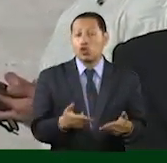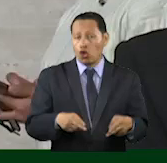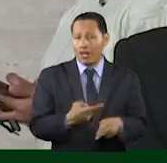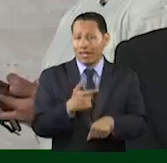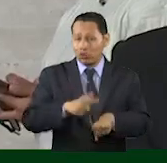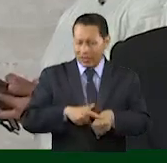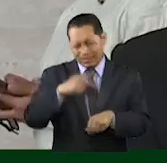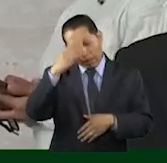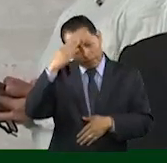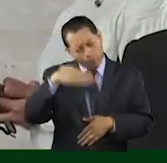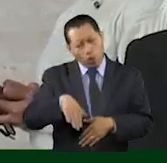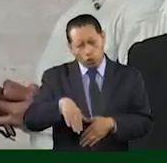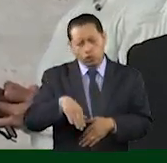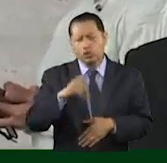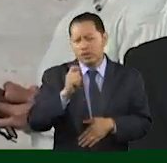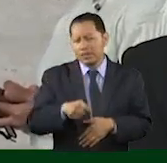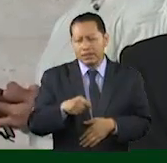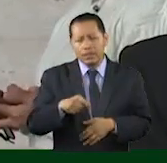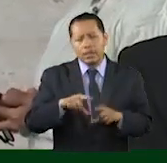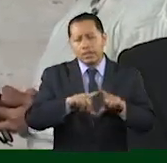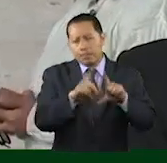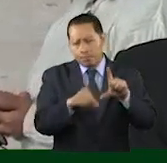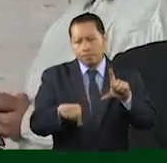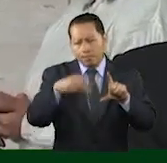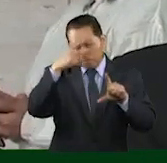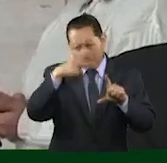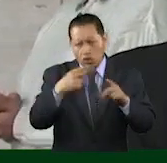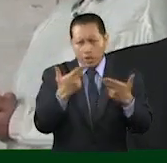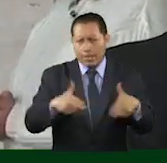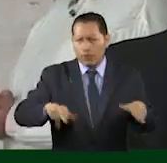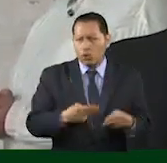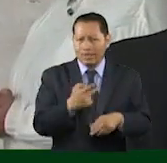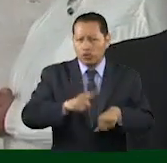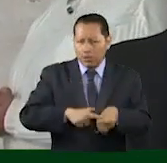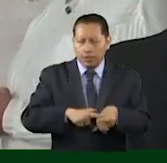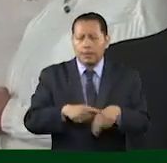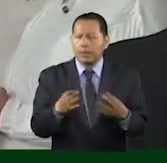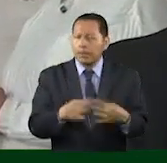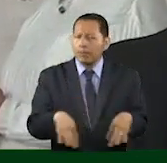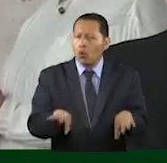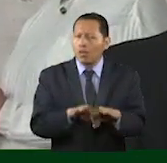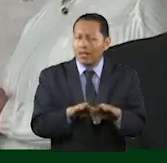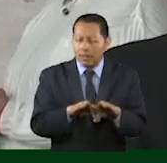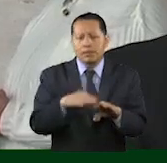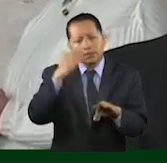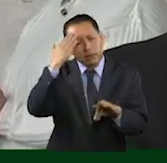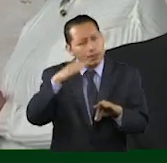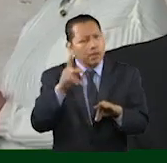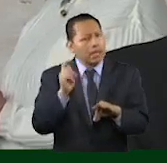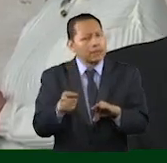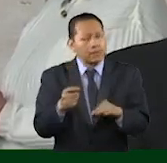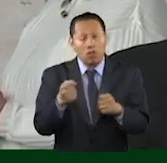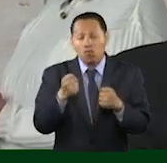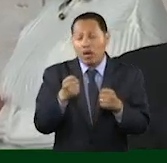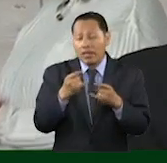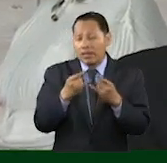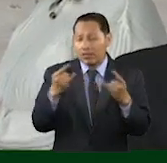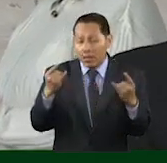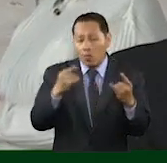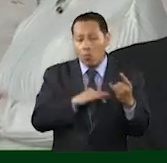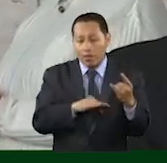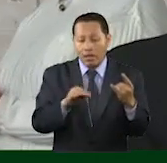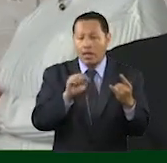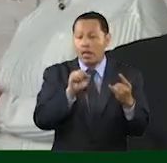su importancia como emblema nacional, entonces sí sabemos que es un acto histórico, tanto para